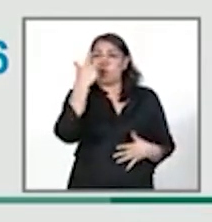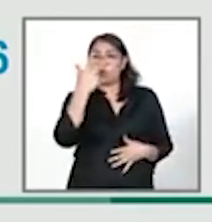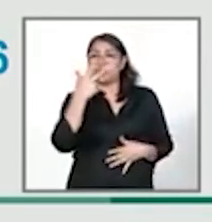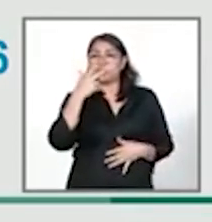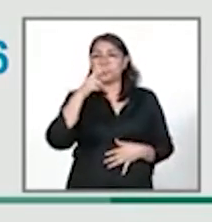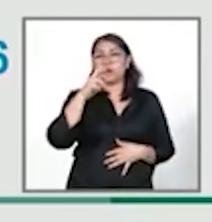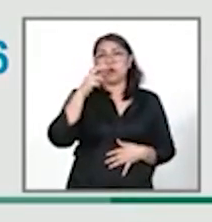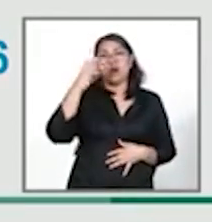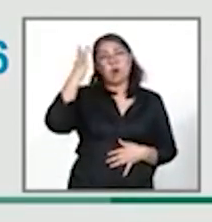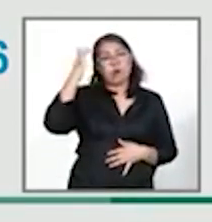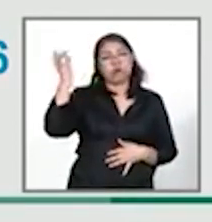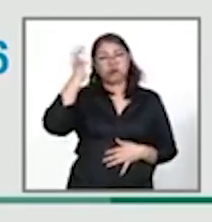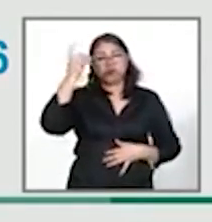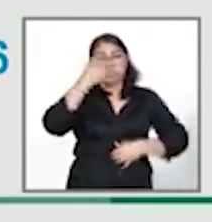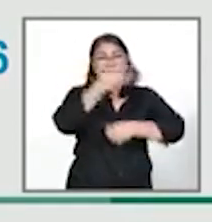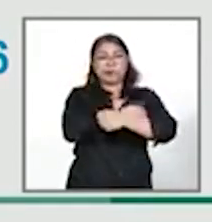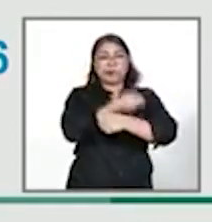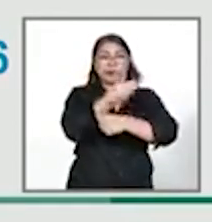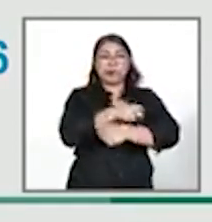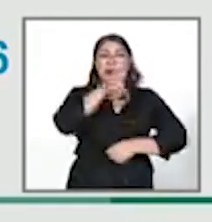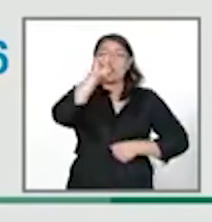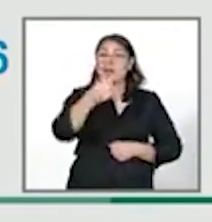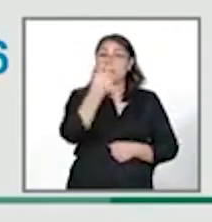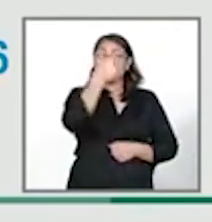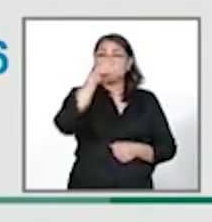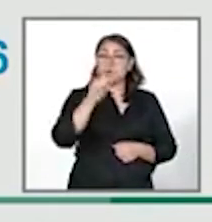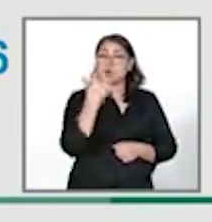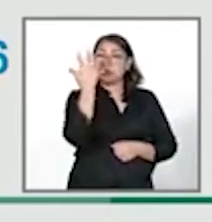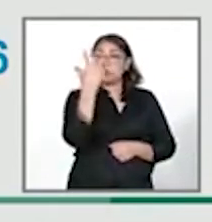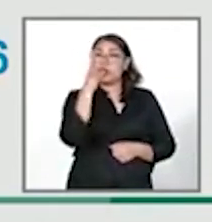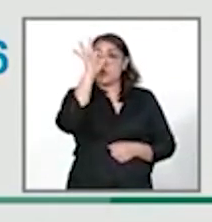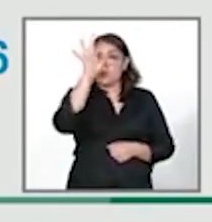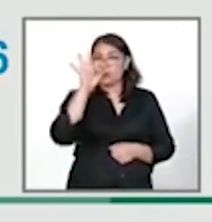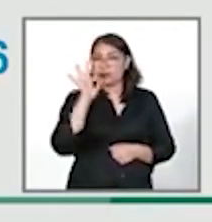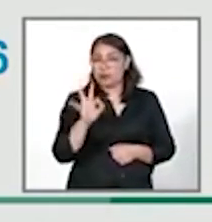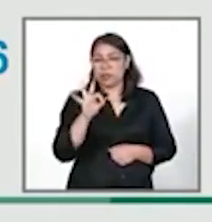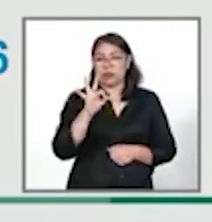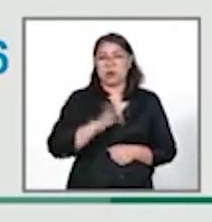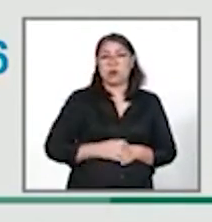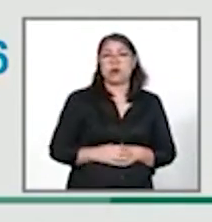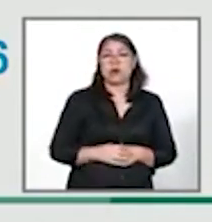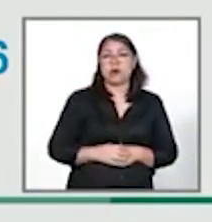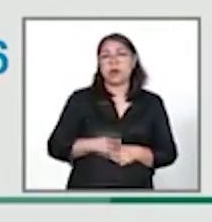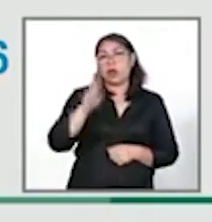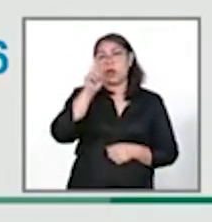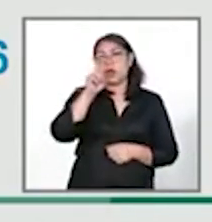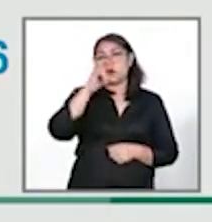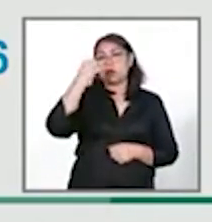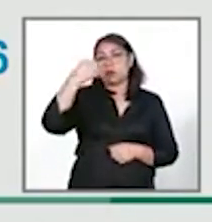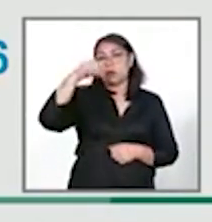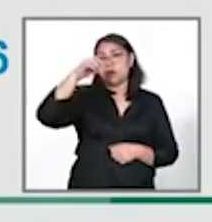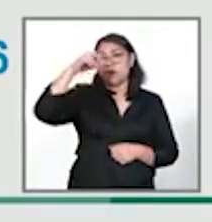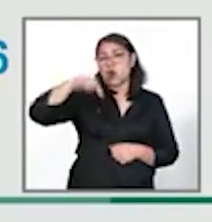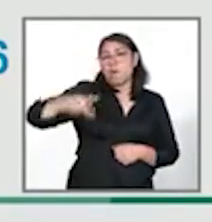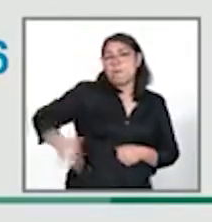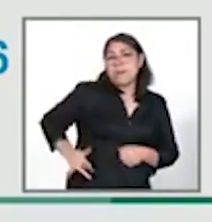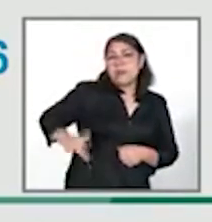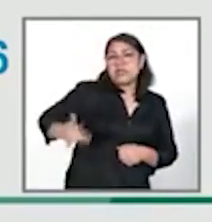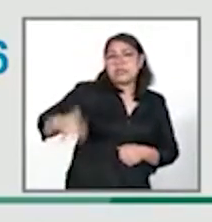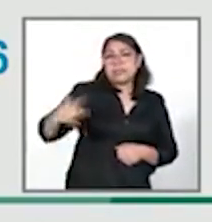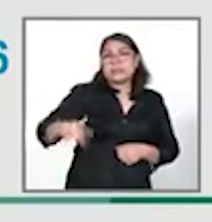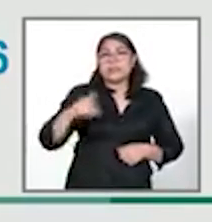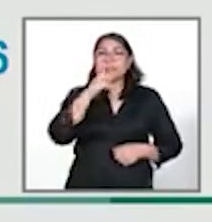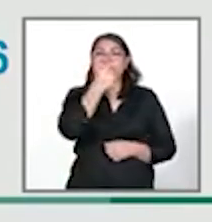24.8%, de hipertensión arterial han tenido 37.5% del total y con insuficiencia renal el